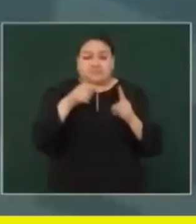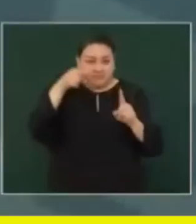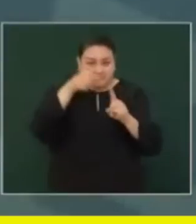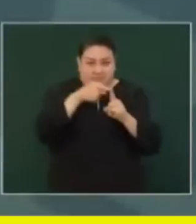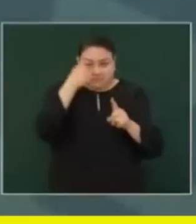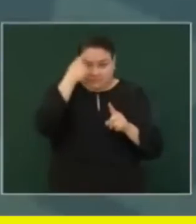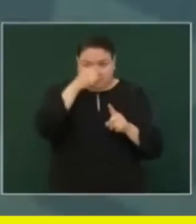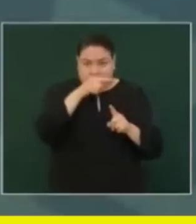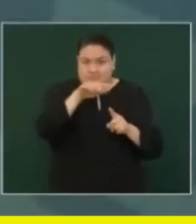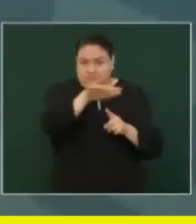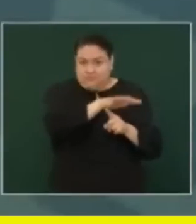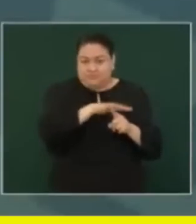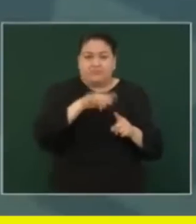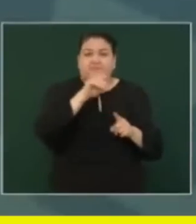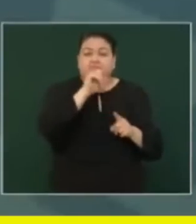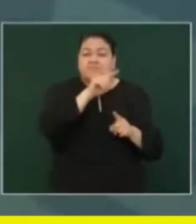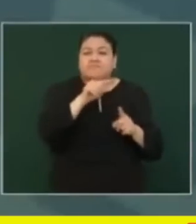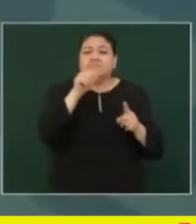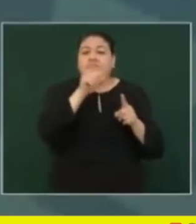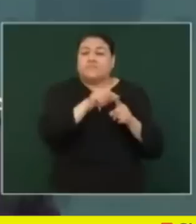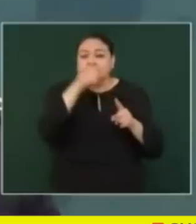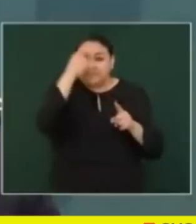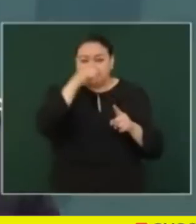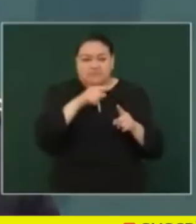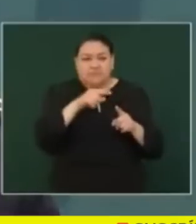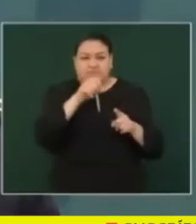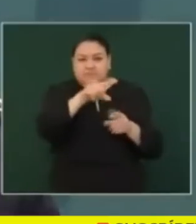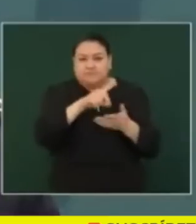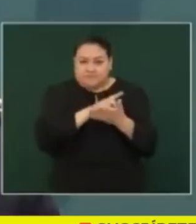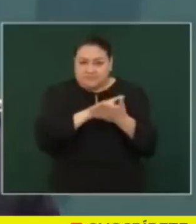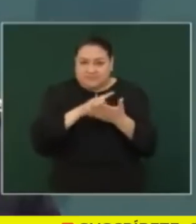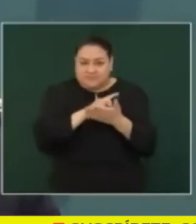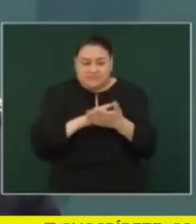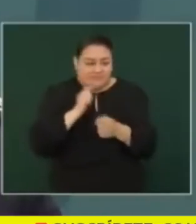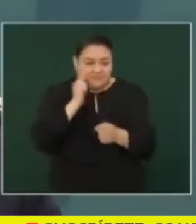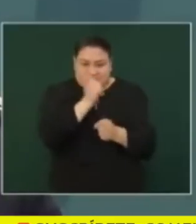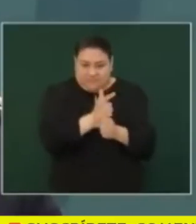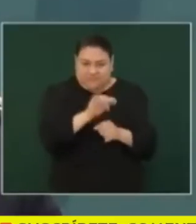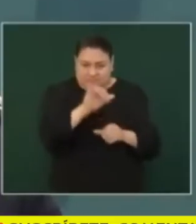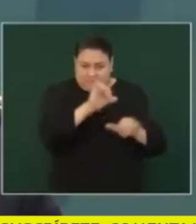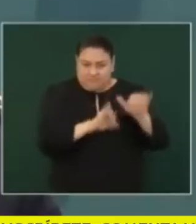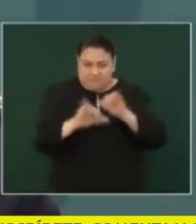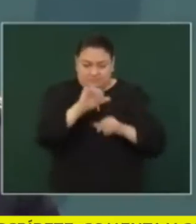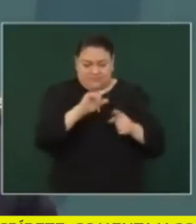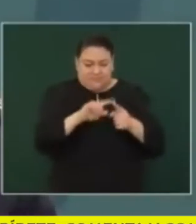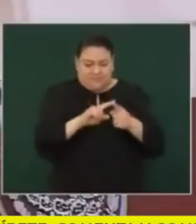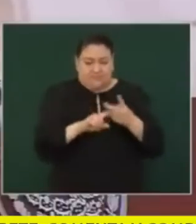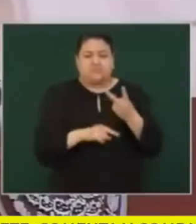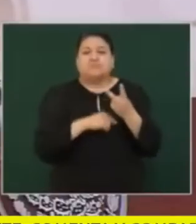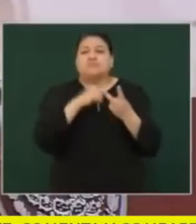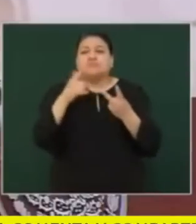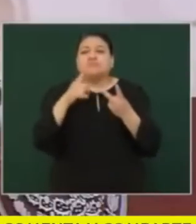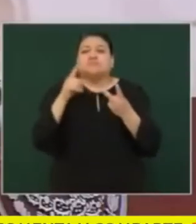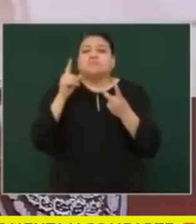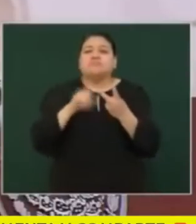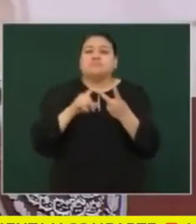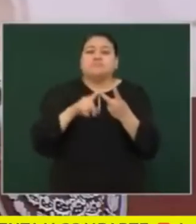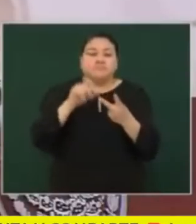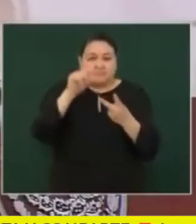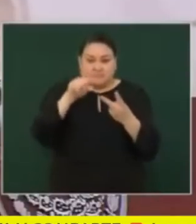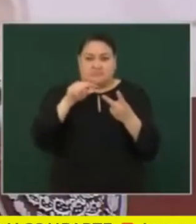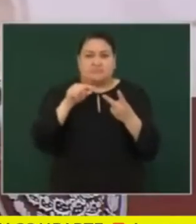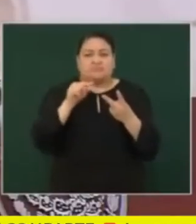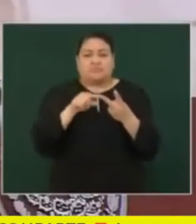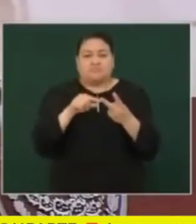a a detectar sustancias ilícitas Igualmente el laboratorio